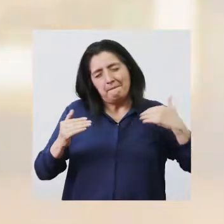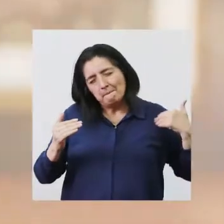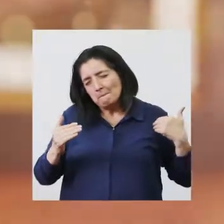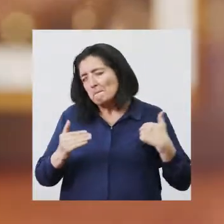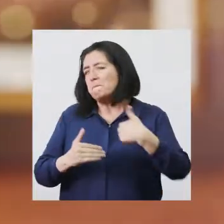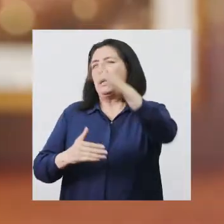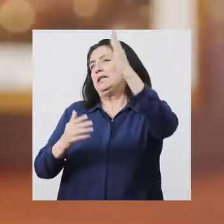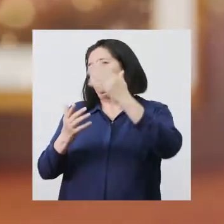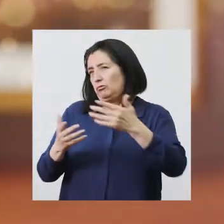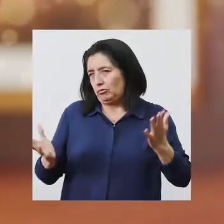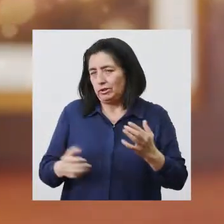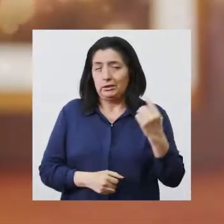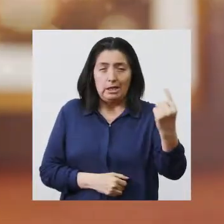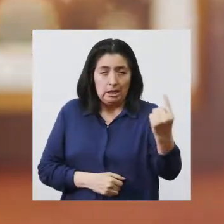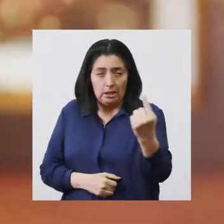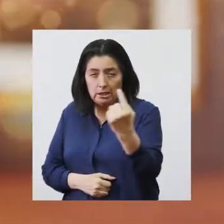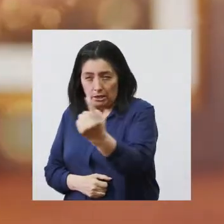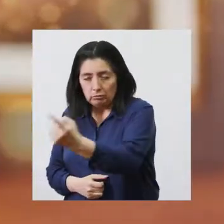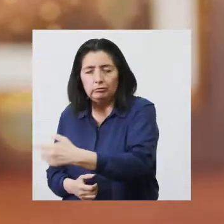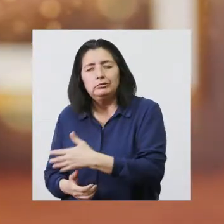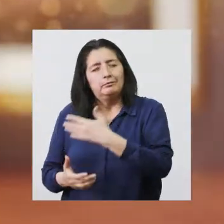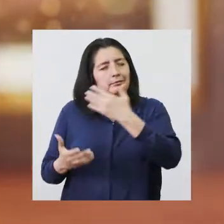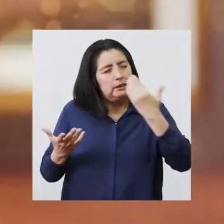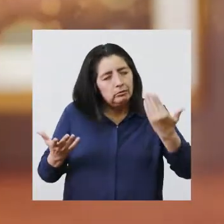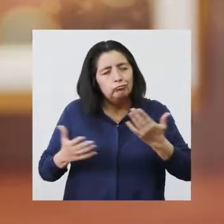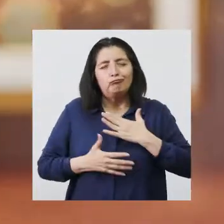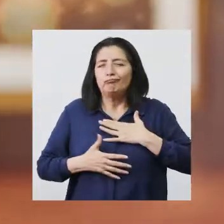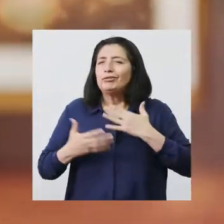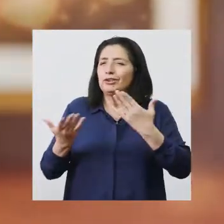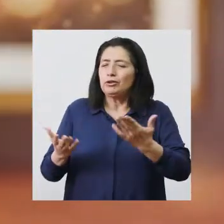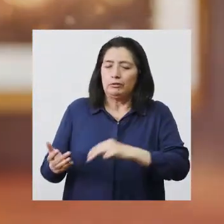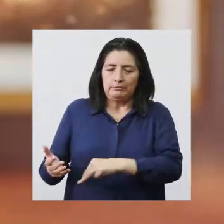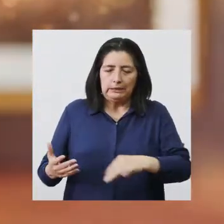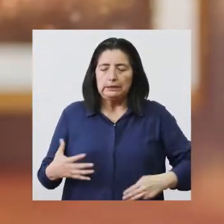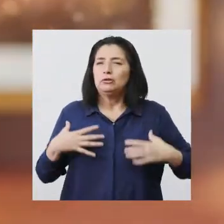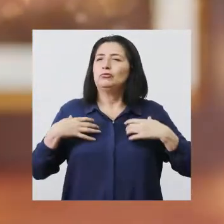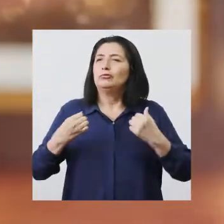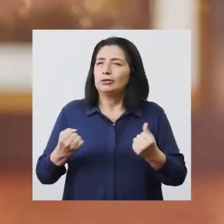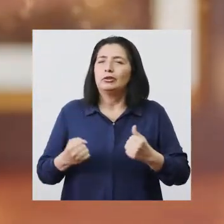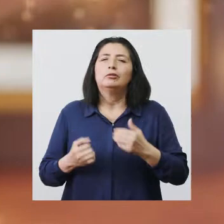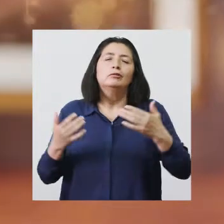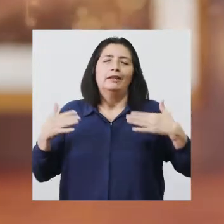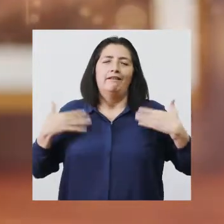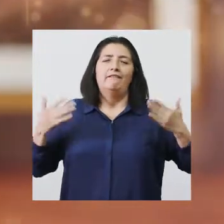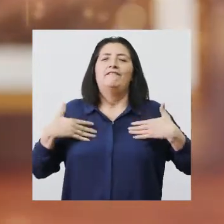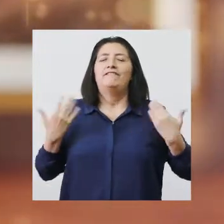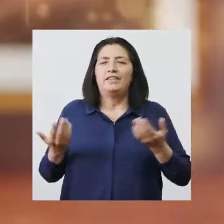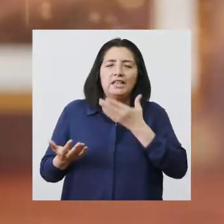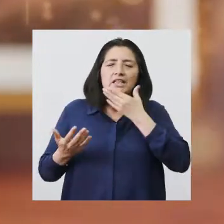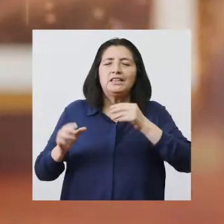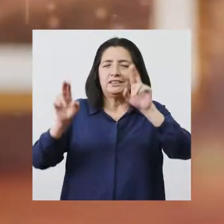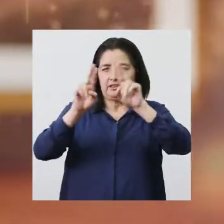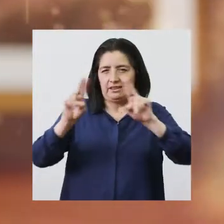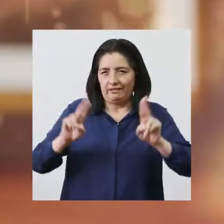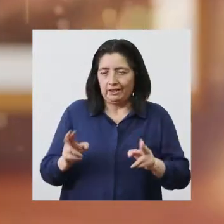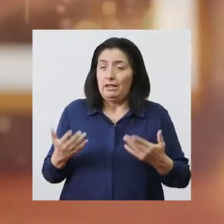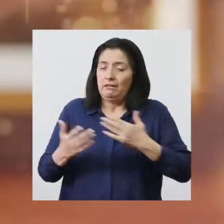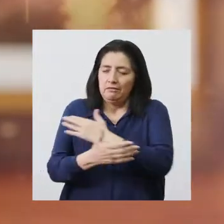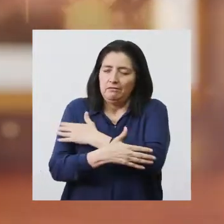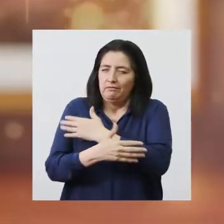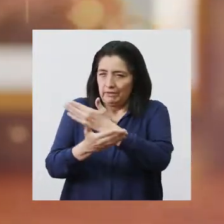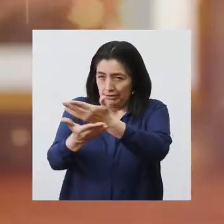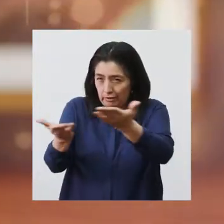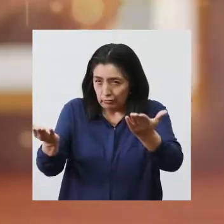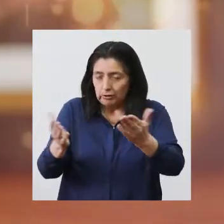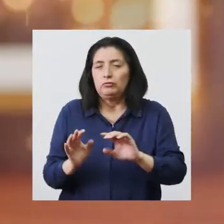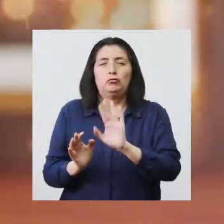A cada uno de ustedes, nuestros mejores deseos desde el Ministerio de Salud, una muy feliz Navidad. Felicidades para ustedes y para